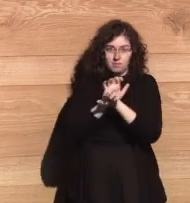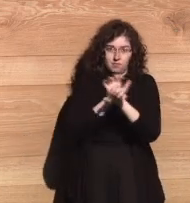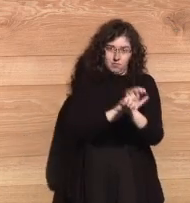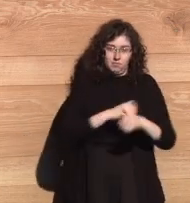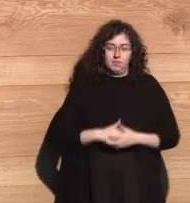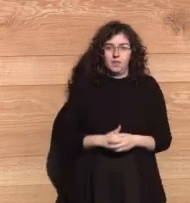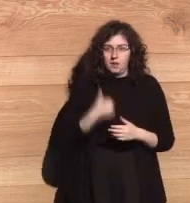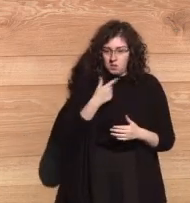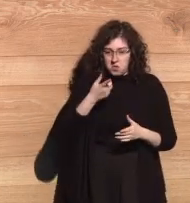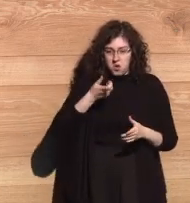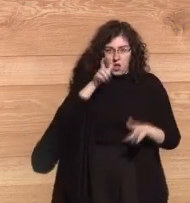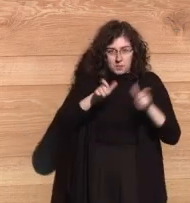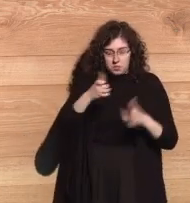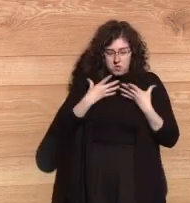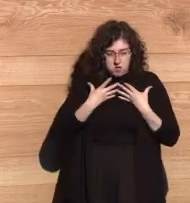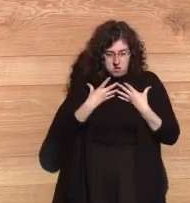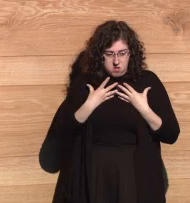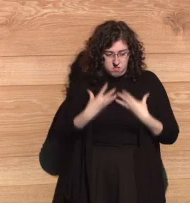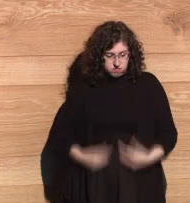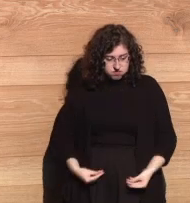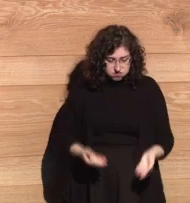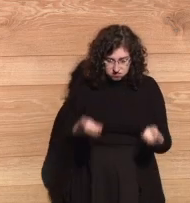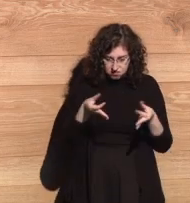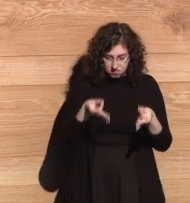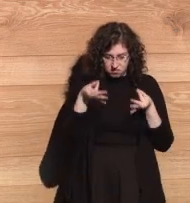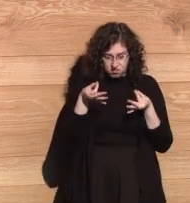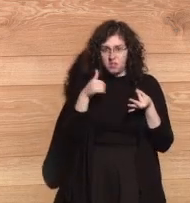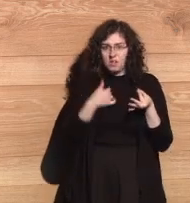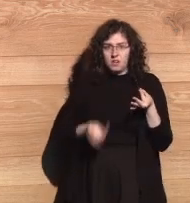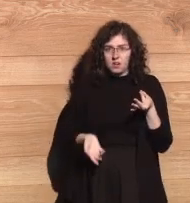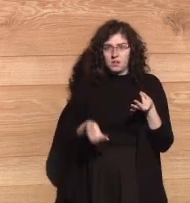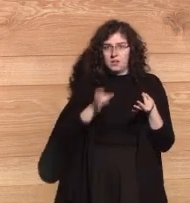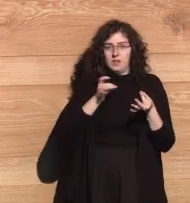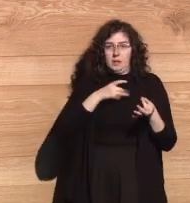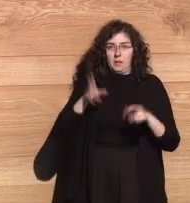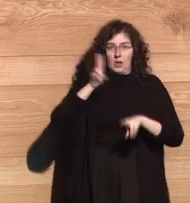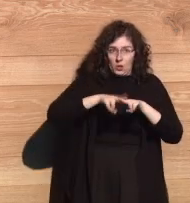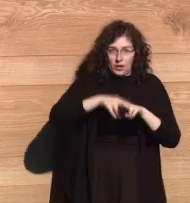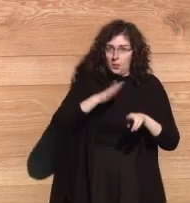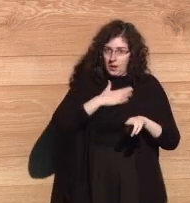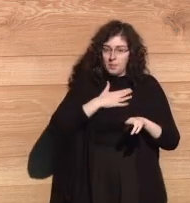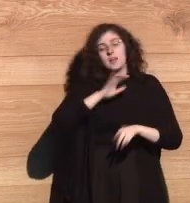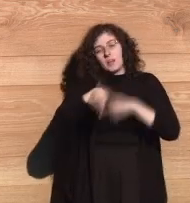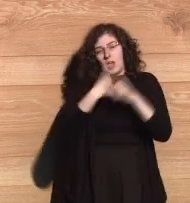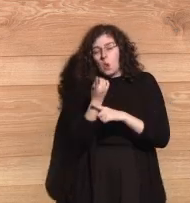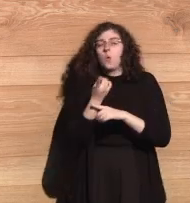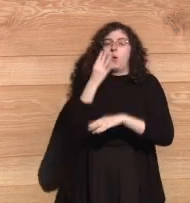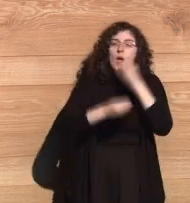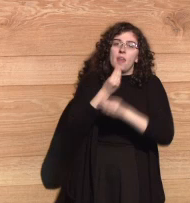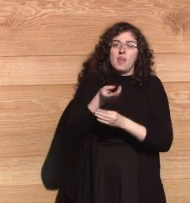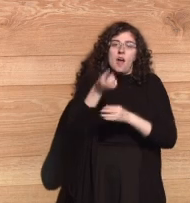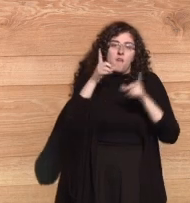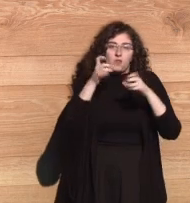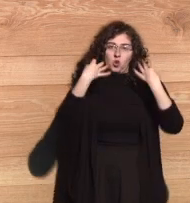así como decepcionadísimos, ¿no? Entonces hacía así en blanco y negro para mí, después les tomaba la foto normal en